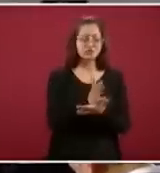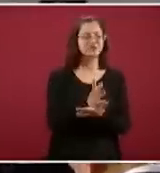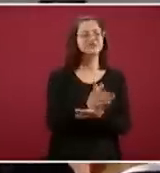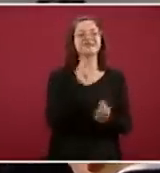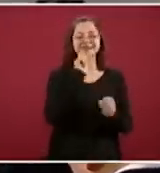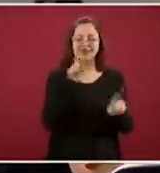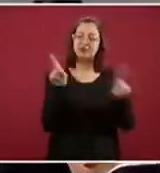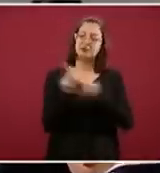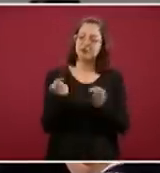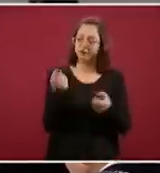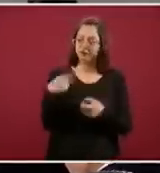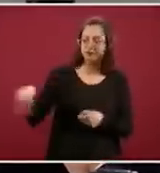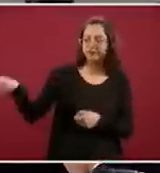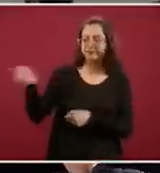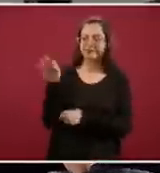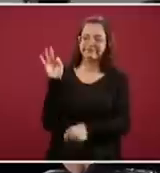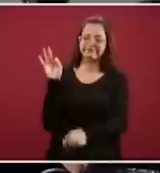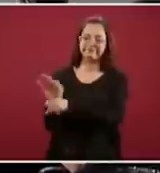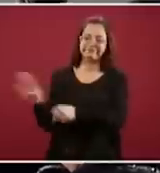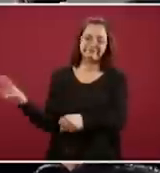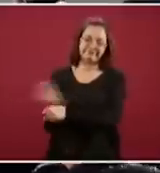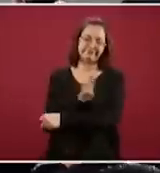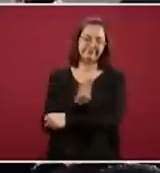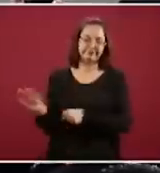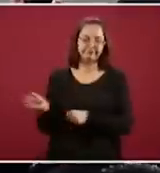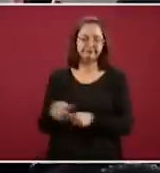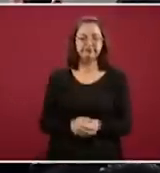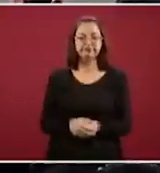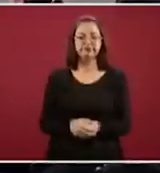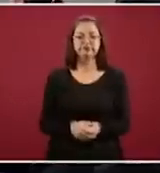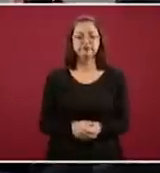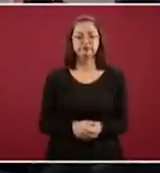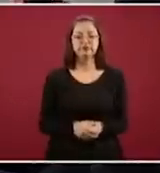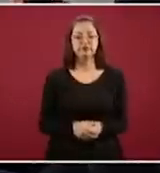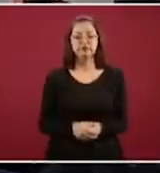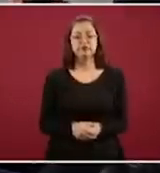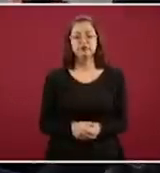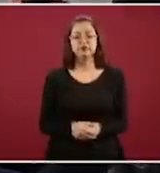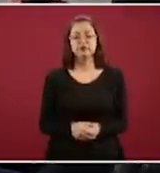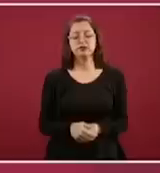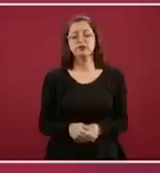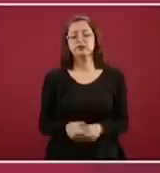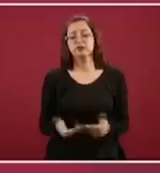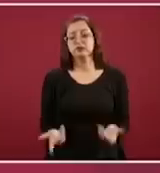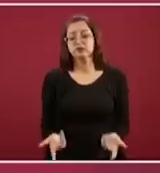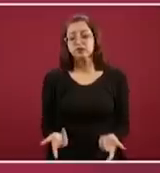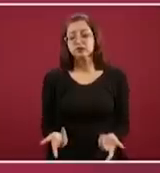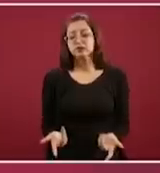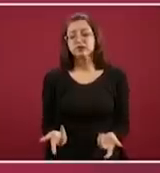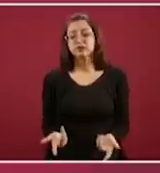bien, que los que compren estos